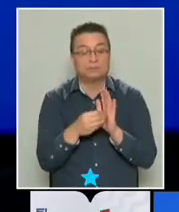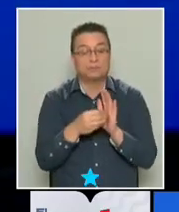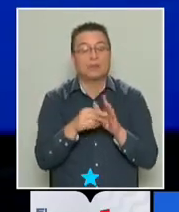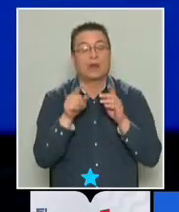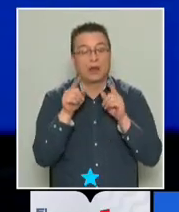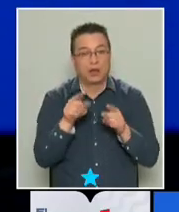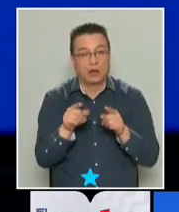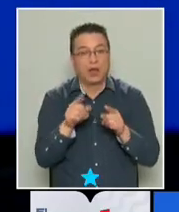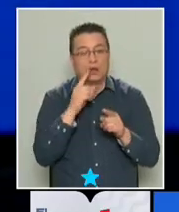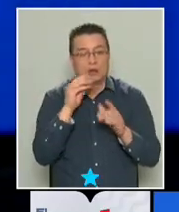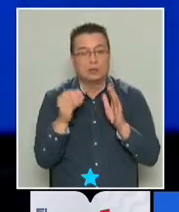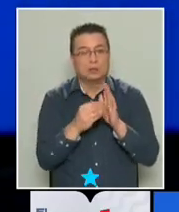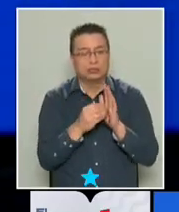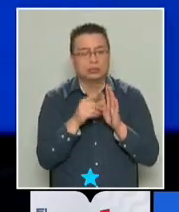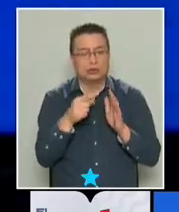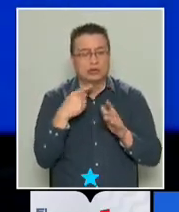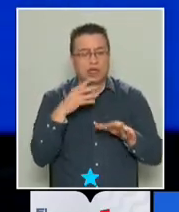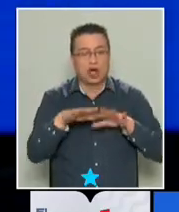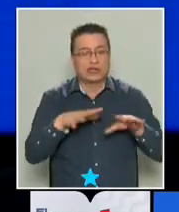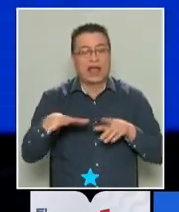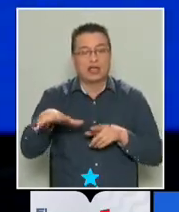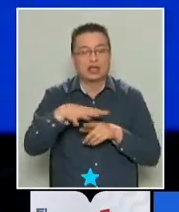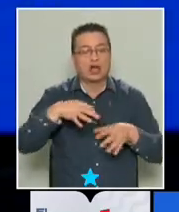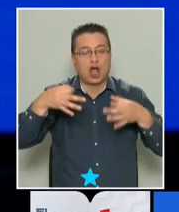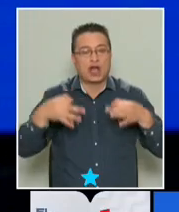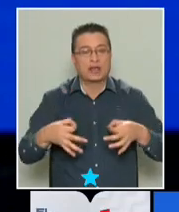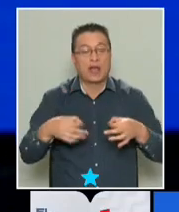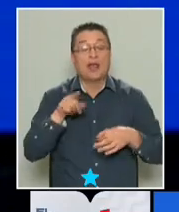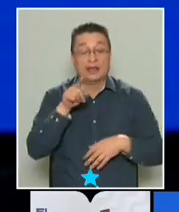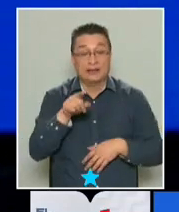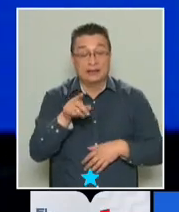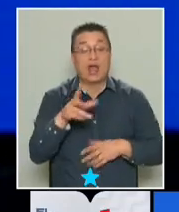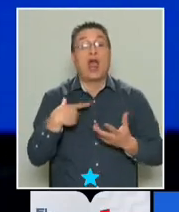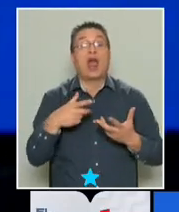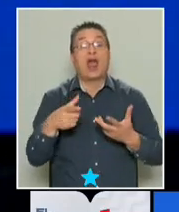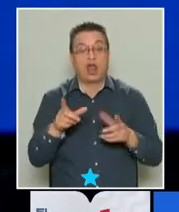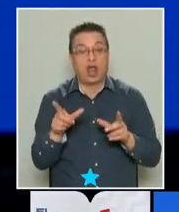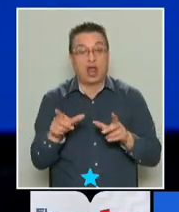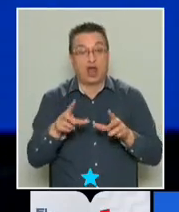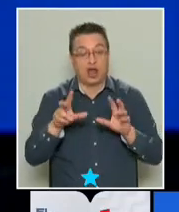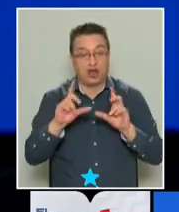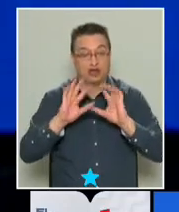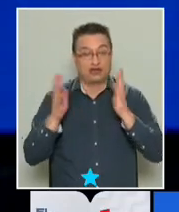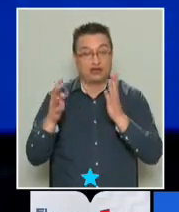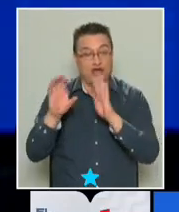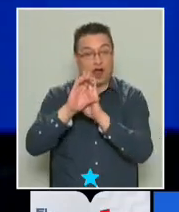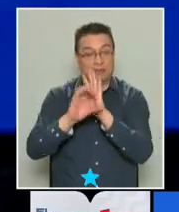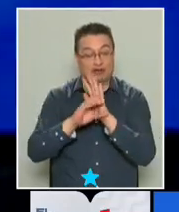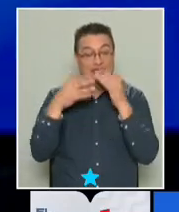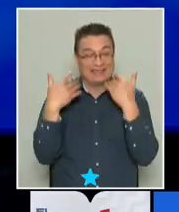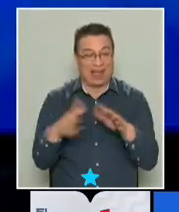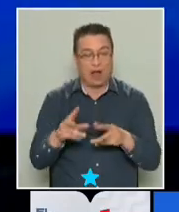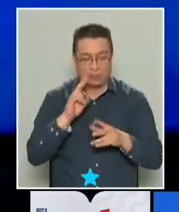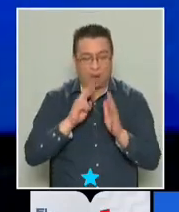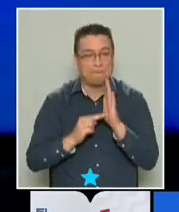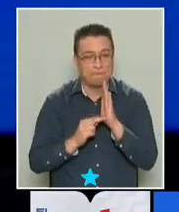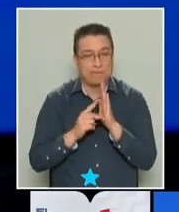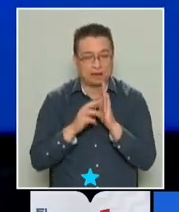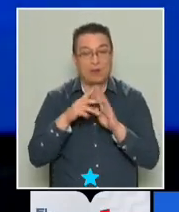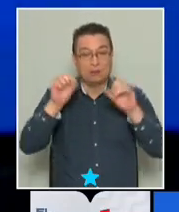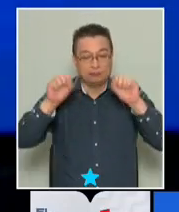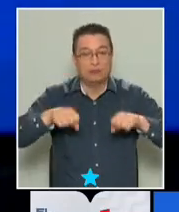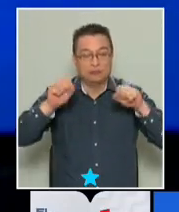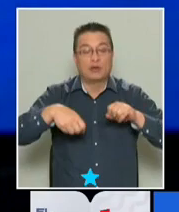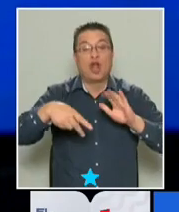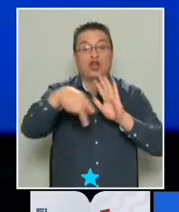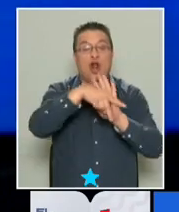impactan en esas condiciones concretas y en eso digamos la convención ya ha dado ciertos pasos y quizás lo más relevante es que a por una norma de